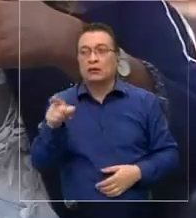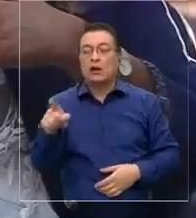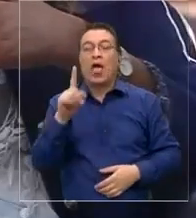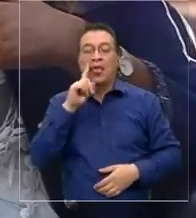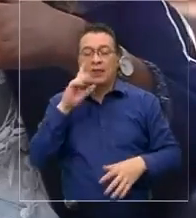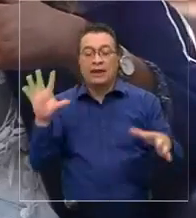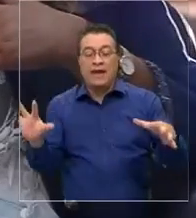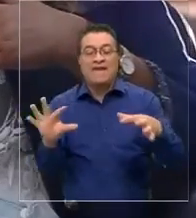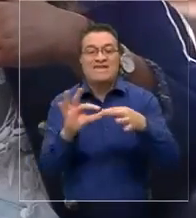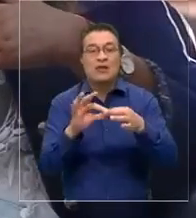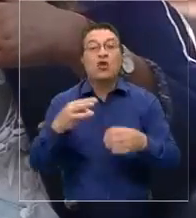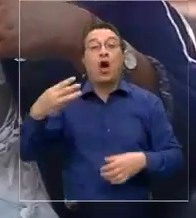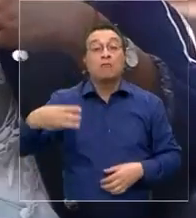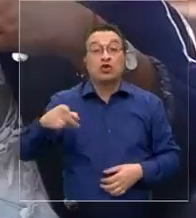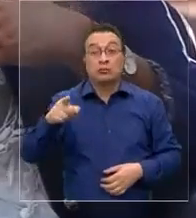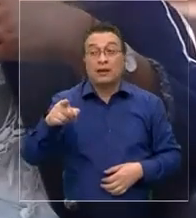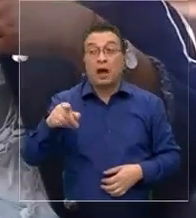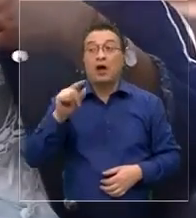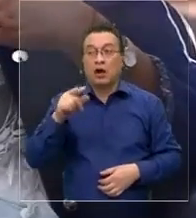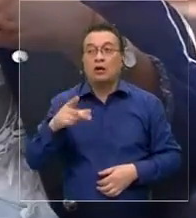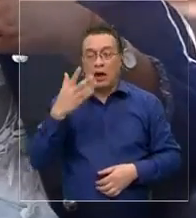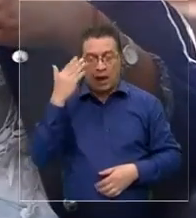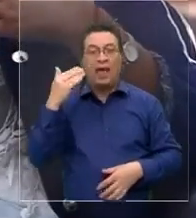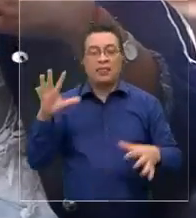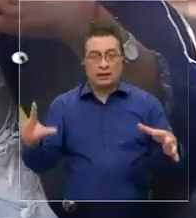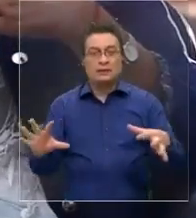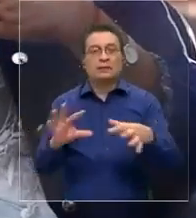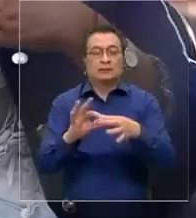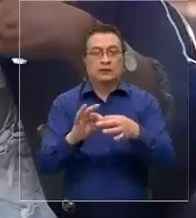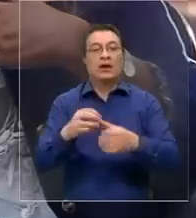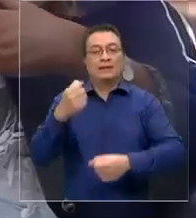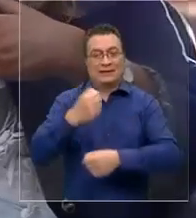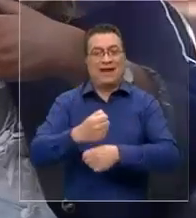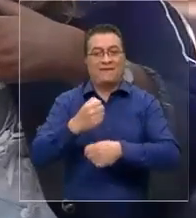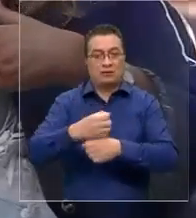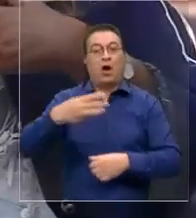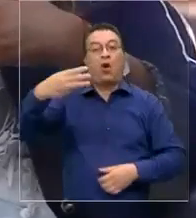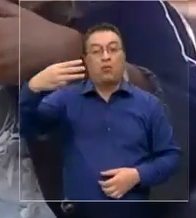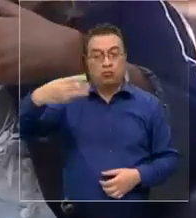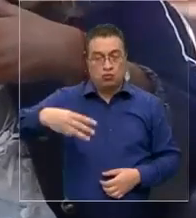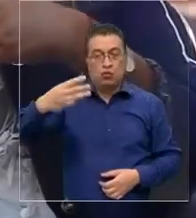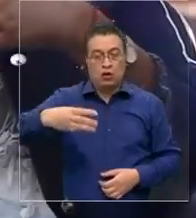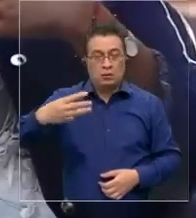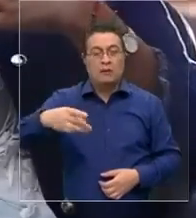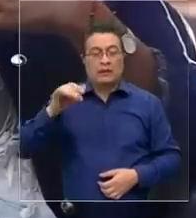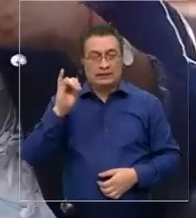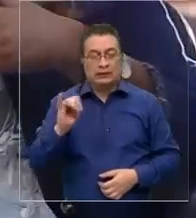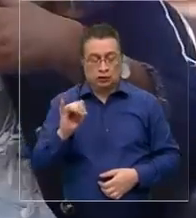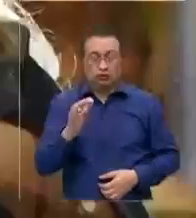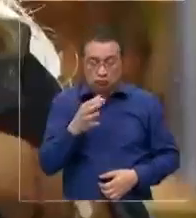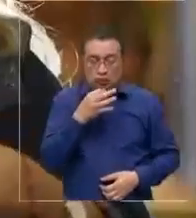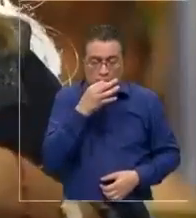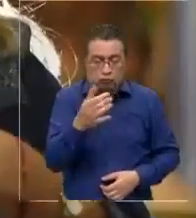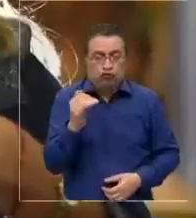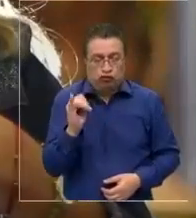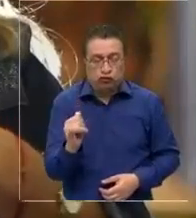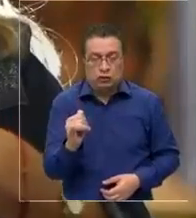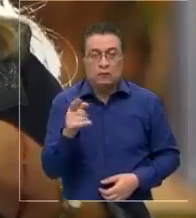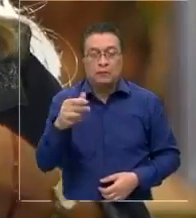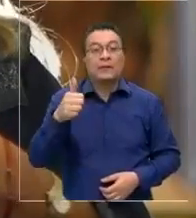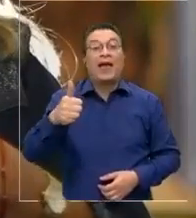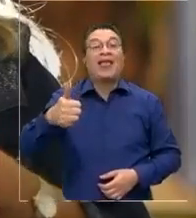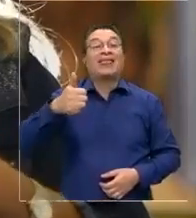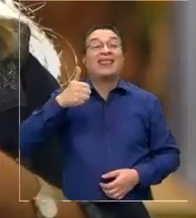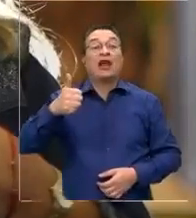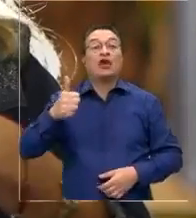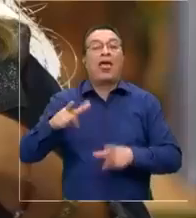vínculo con la municipalidad? En algún momento tuvo un vínculo profesional con la municipalidad, como acabo de señalar, como